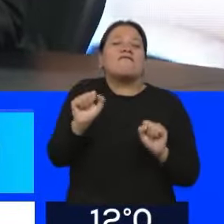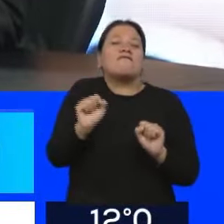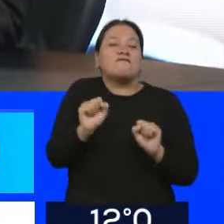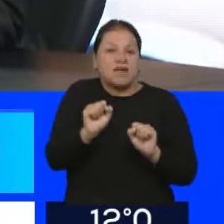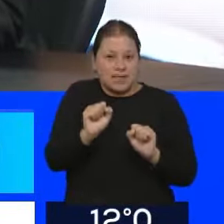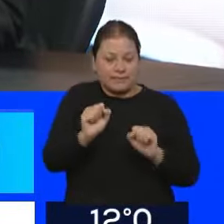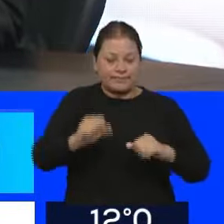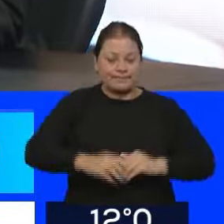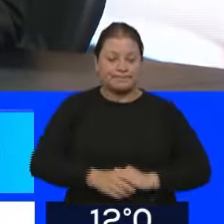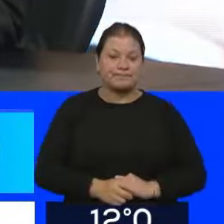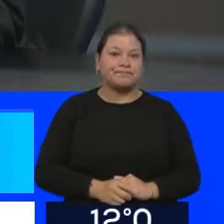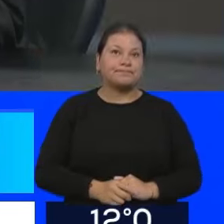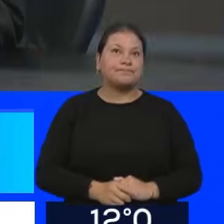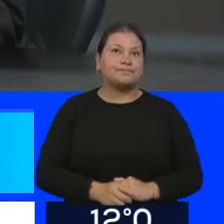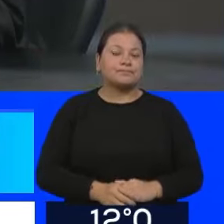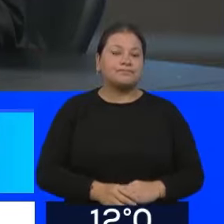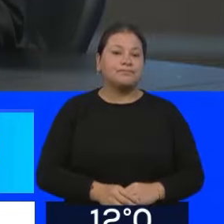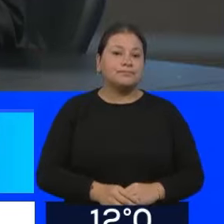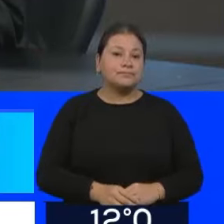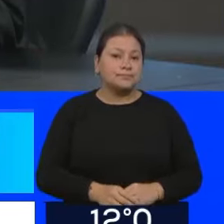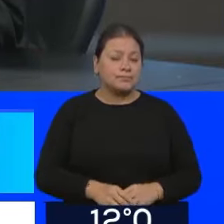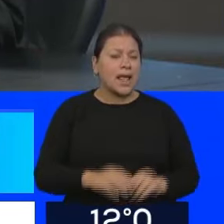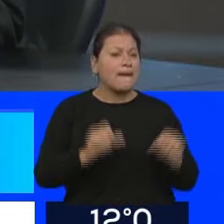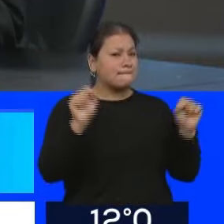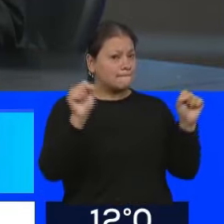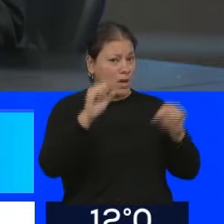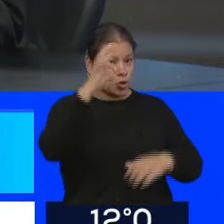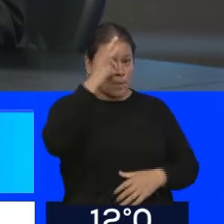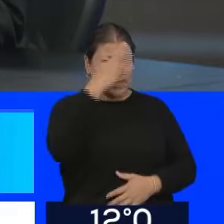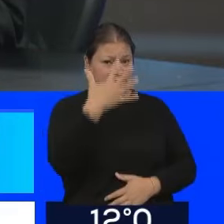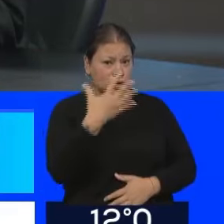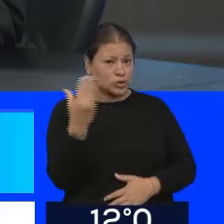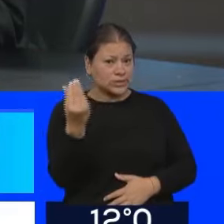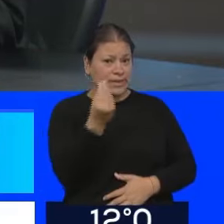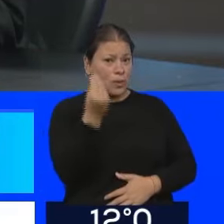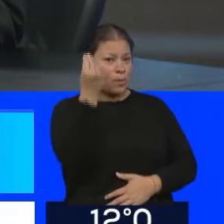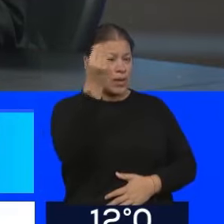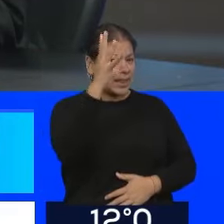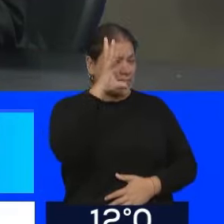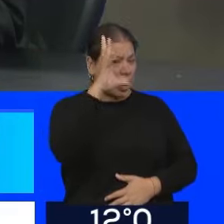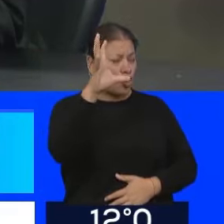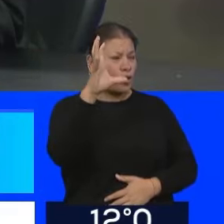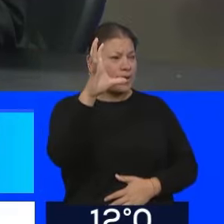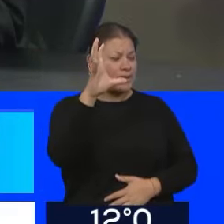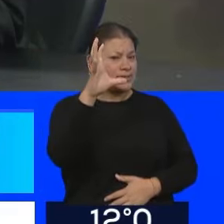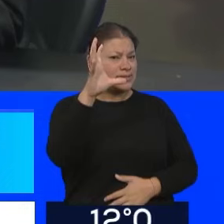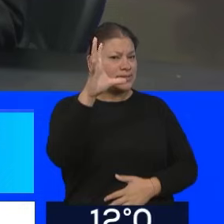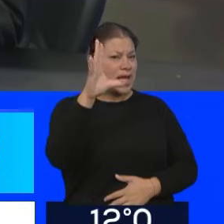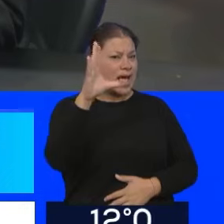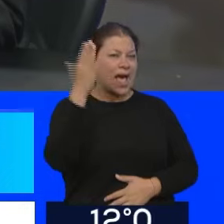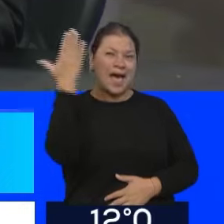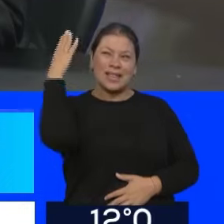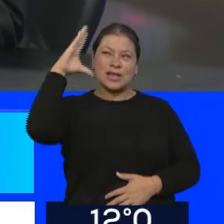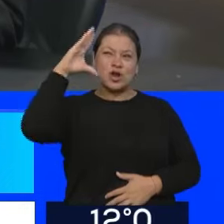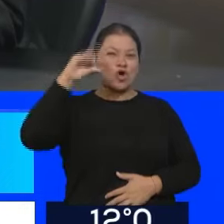amplio margen, el 25 de mayo es el sábado. ¿Te acordás aquella noche cuando estábamos presenciando la